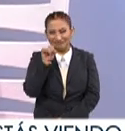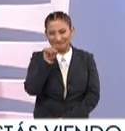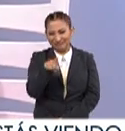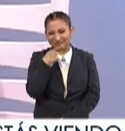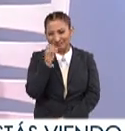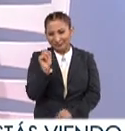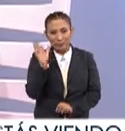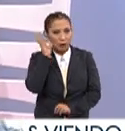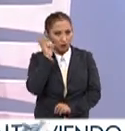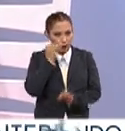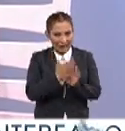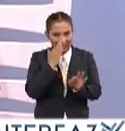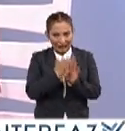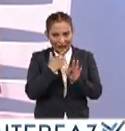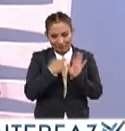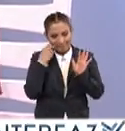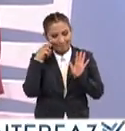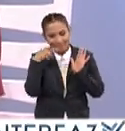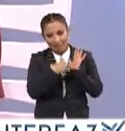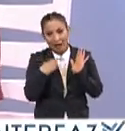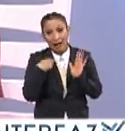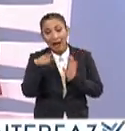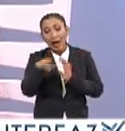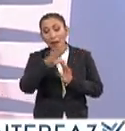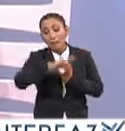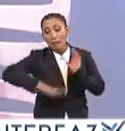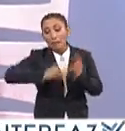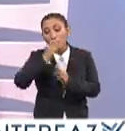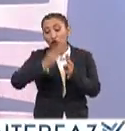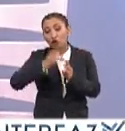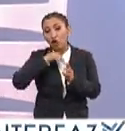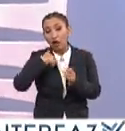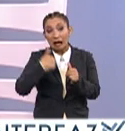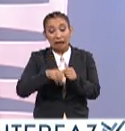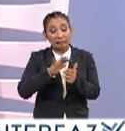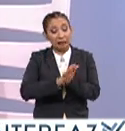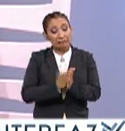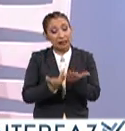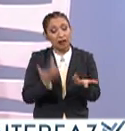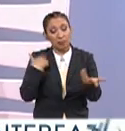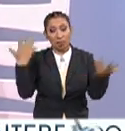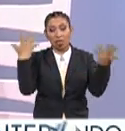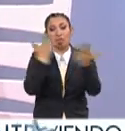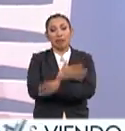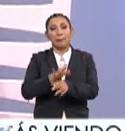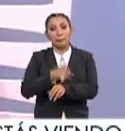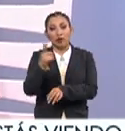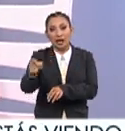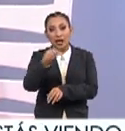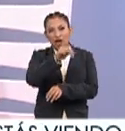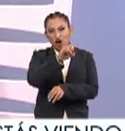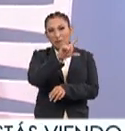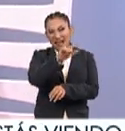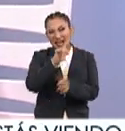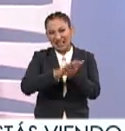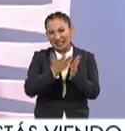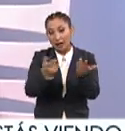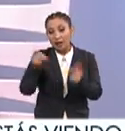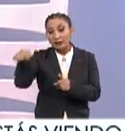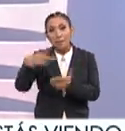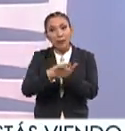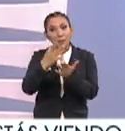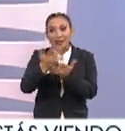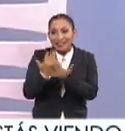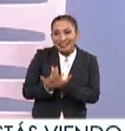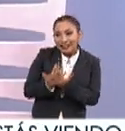Precisamente, así como lo escucharon en esta nota, el mundo de las letras pues está un poco desconcertado porque el Nobel de Literatura es uno de los premios